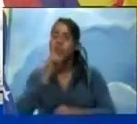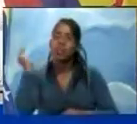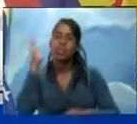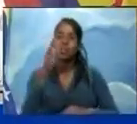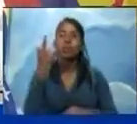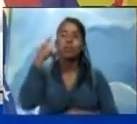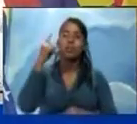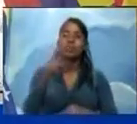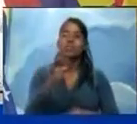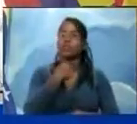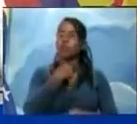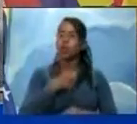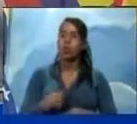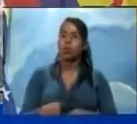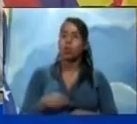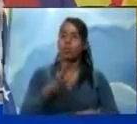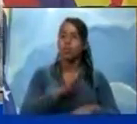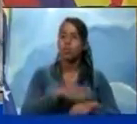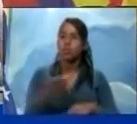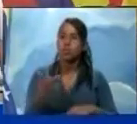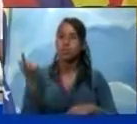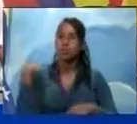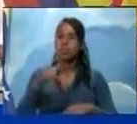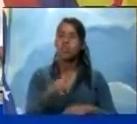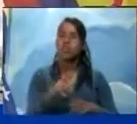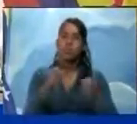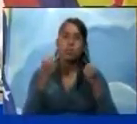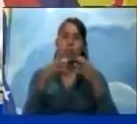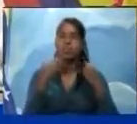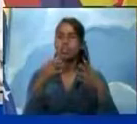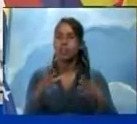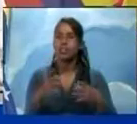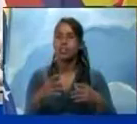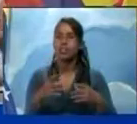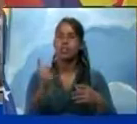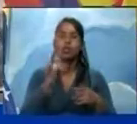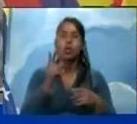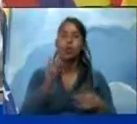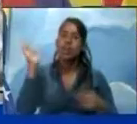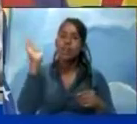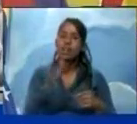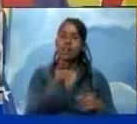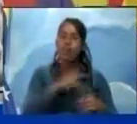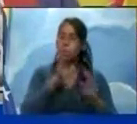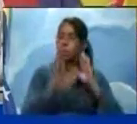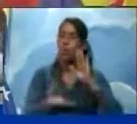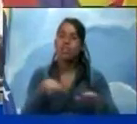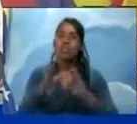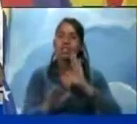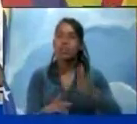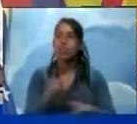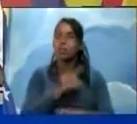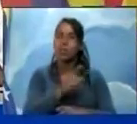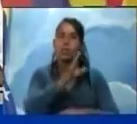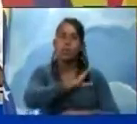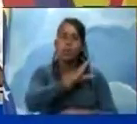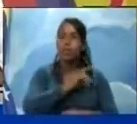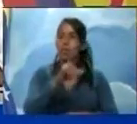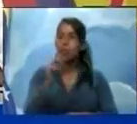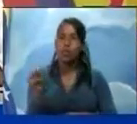trajo por ahí una corbata, porque corbatas tiene el presidente bastante, no le trajo un par de zapatos